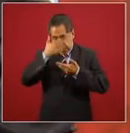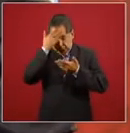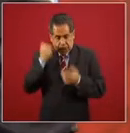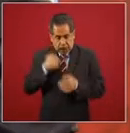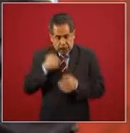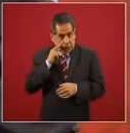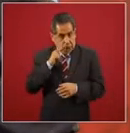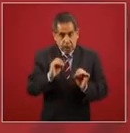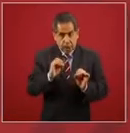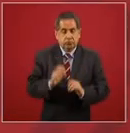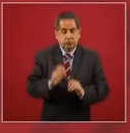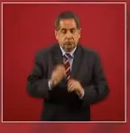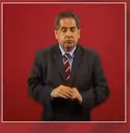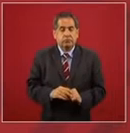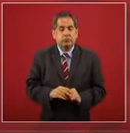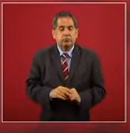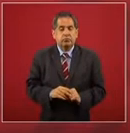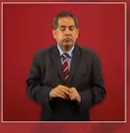no